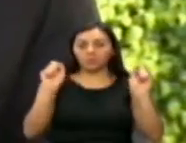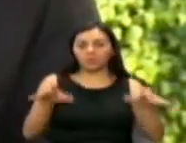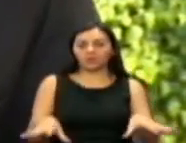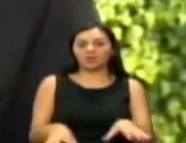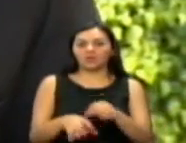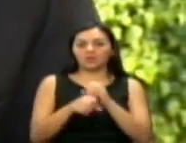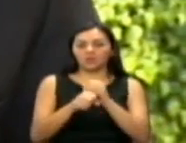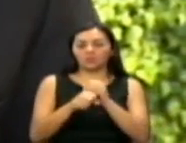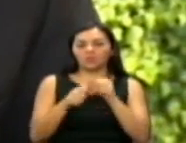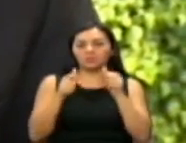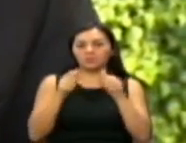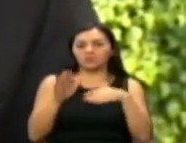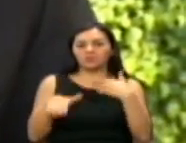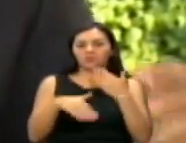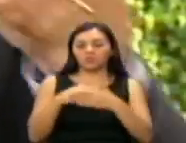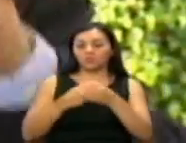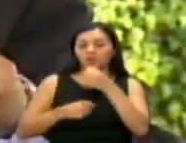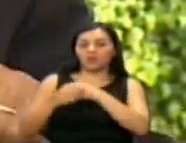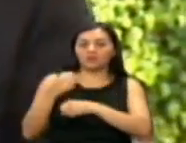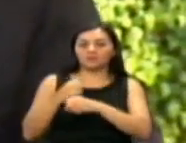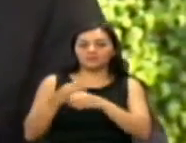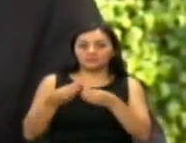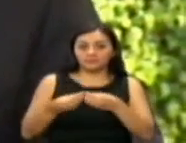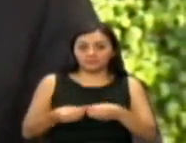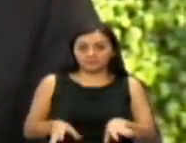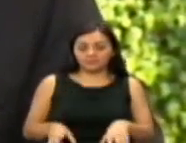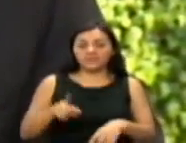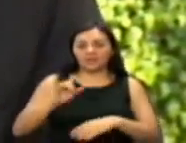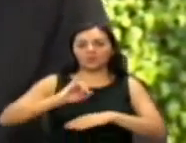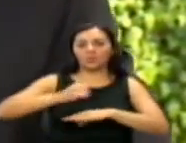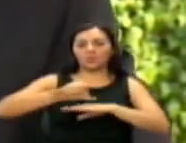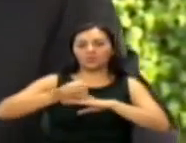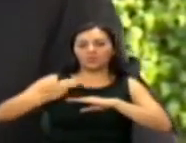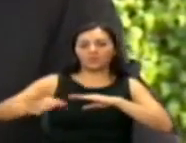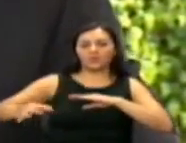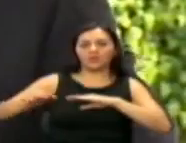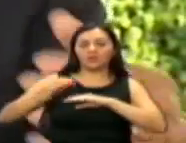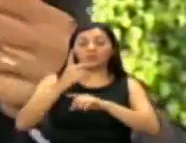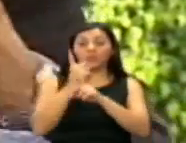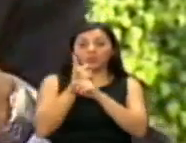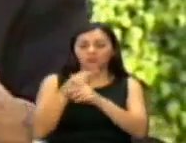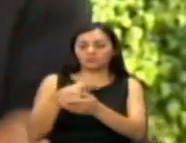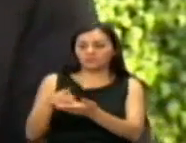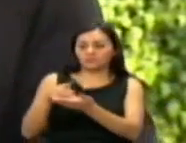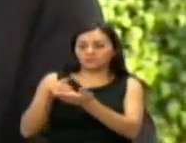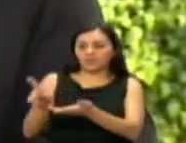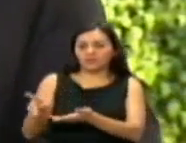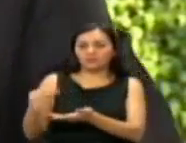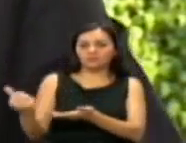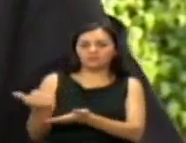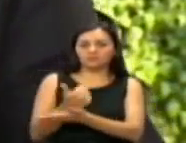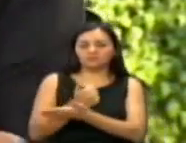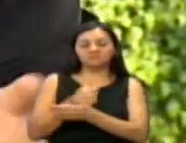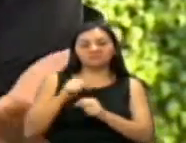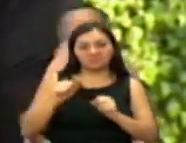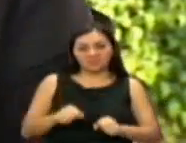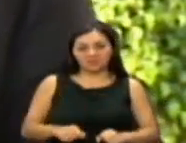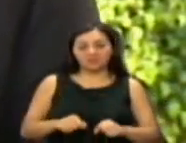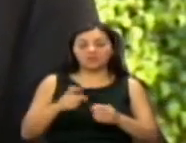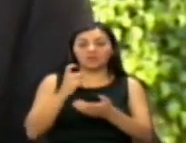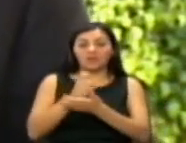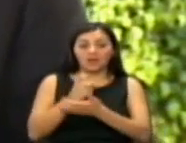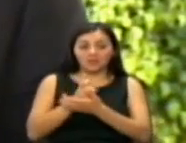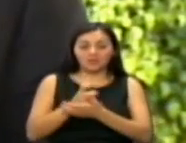en deforestación en décadas pasadas. Eso lo estamos haciendo con las juntas parroquiales, por eso se les paga. Entonces es otra fuente de ingreso. Las tierras, las